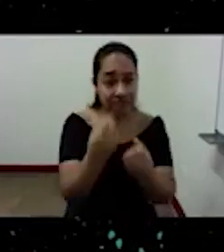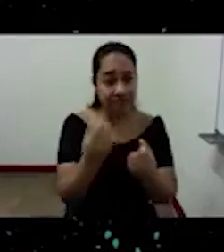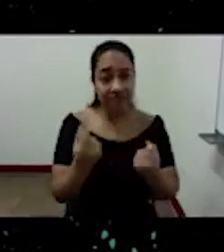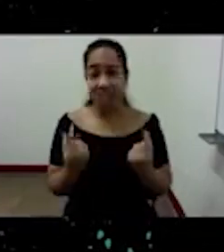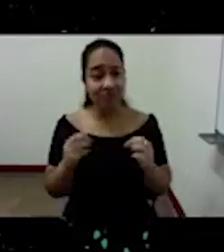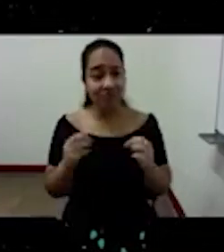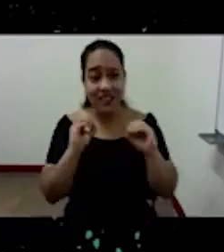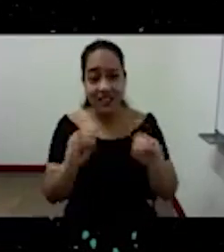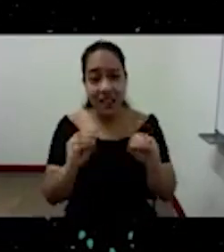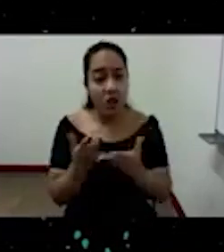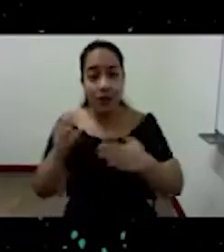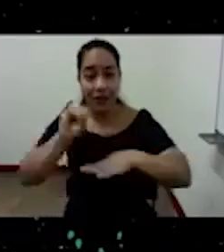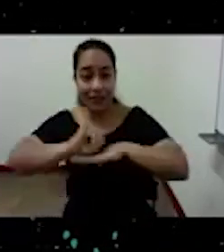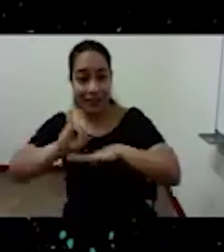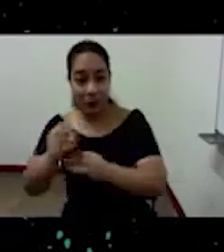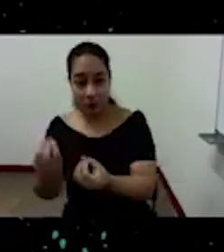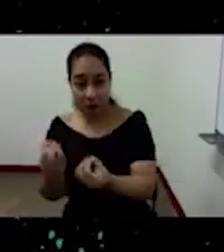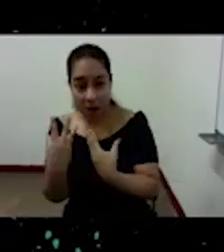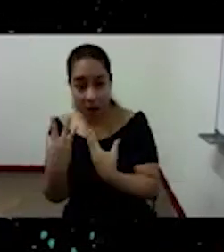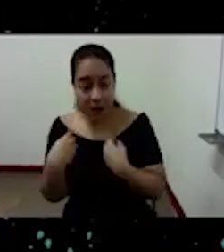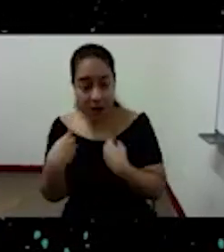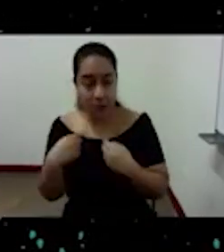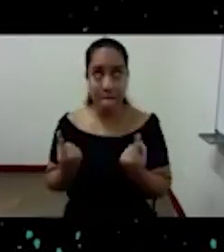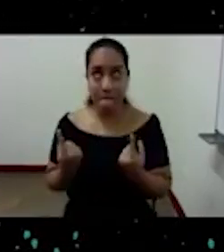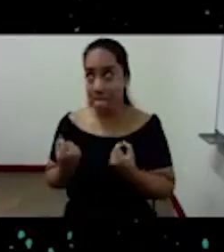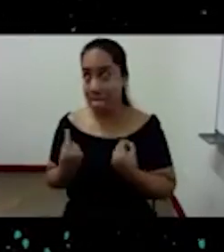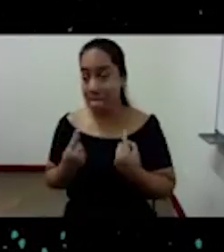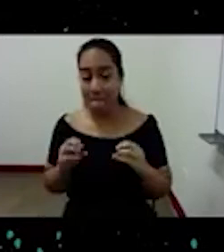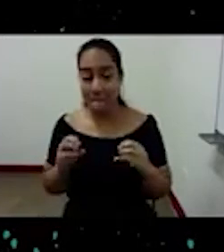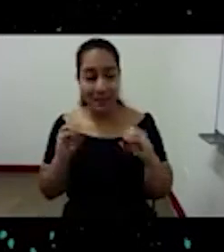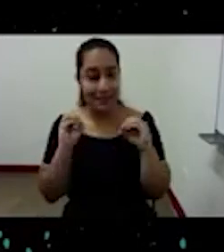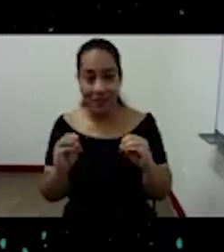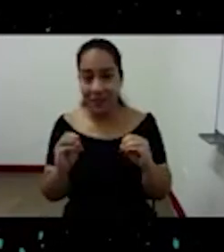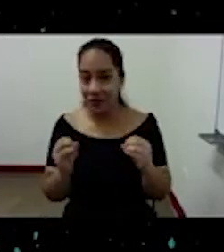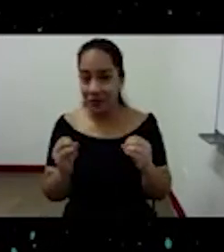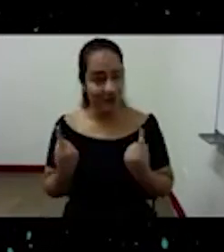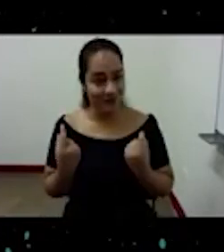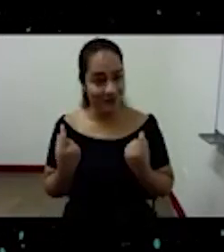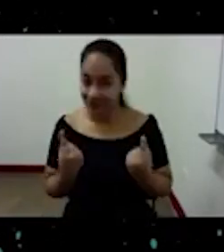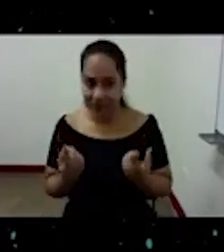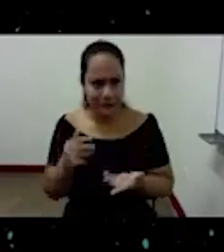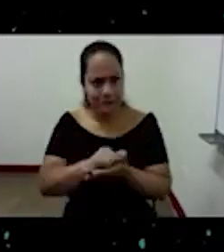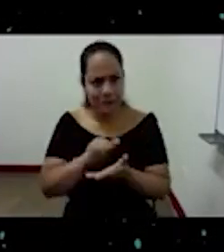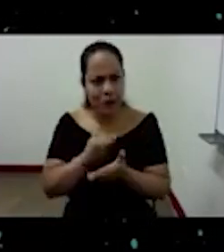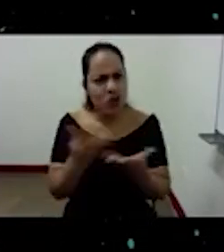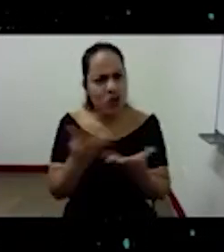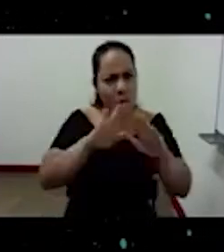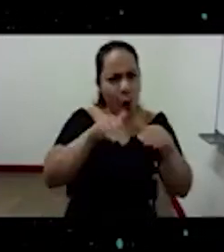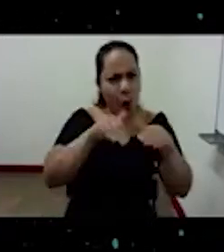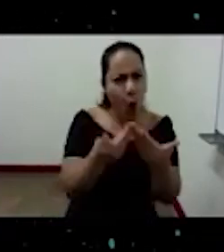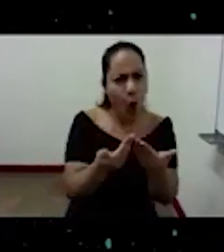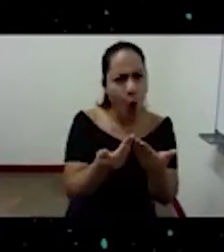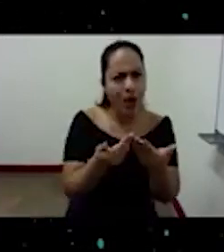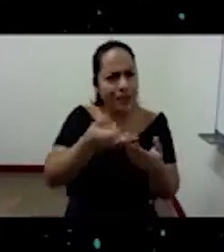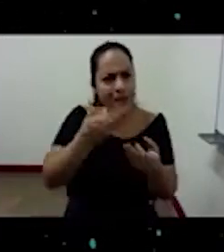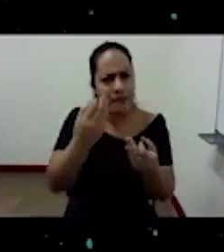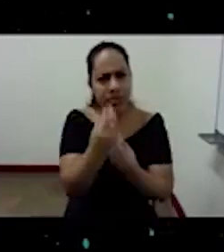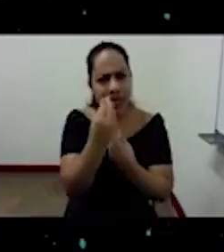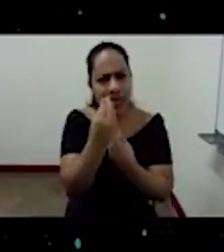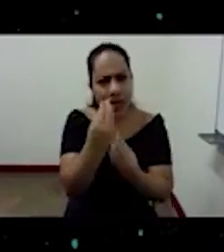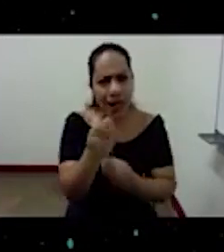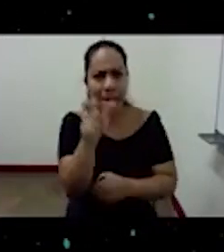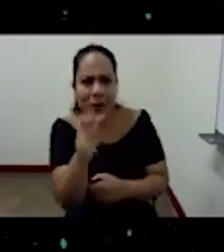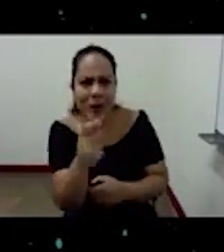en el instituto, no entendí nada. En el colegio siempre estuve haciendo el payaso